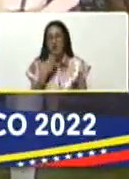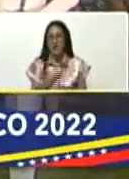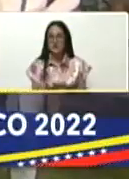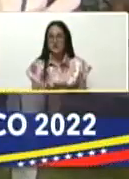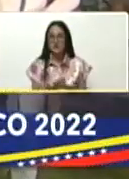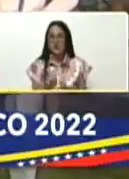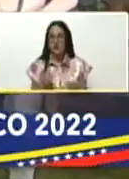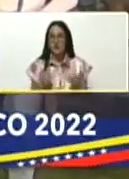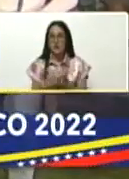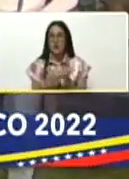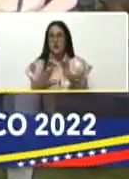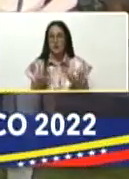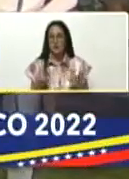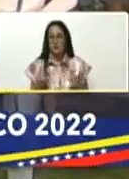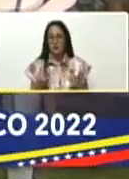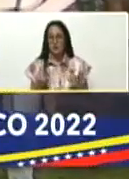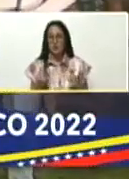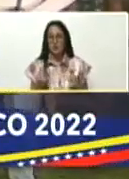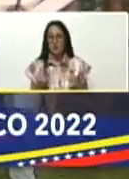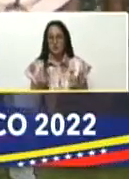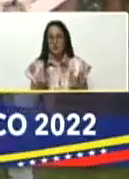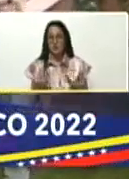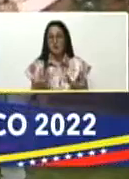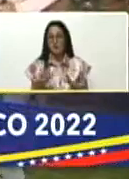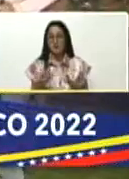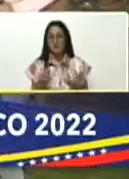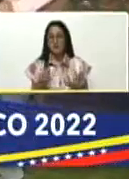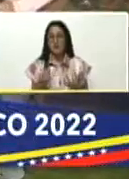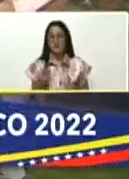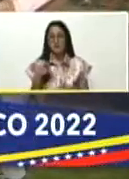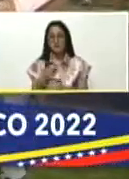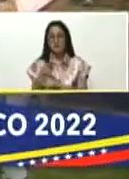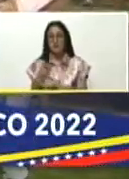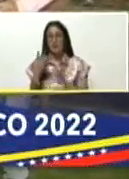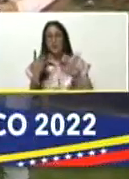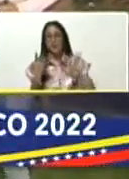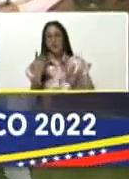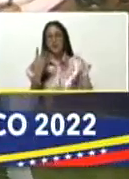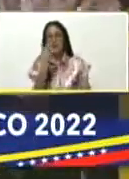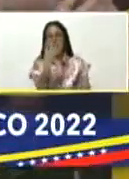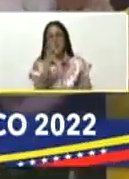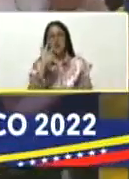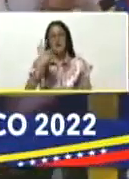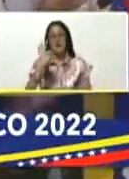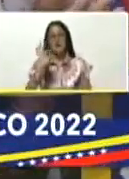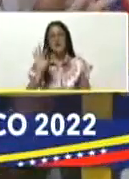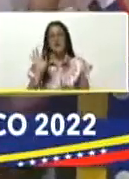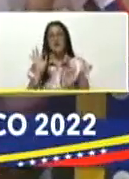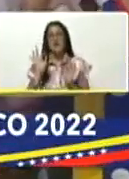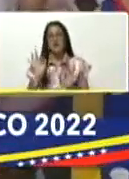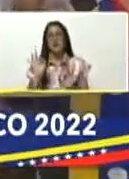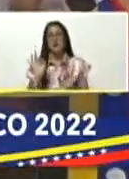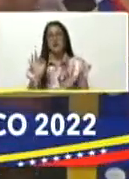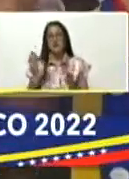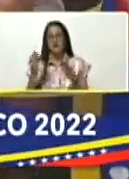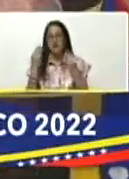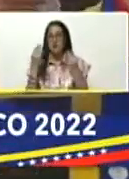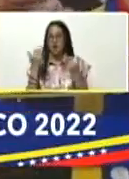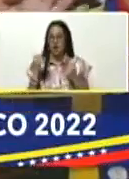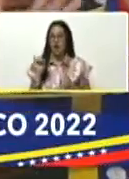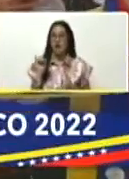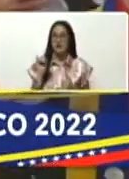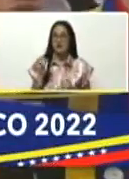nos ha apoyado mucho, porque estamos regidos por las 4F, que son formalización, nos formaron,